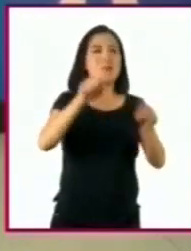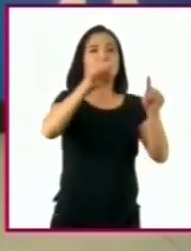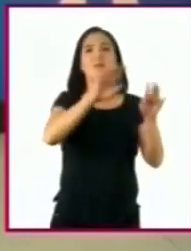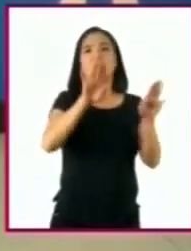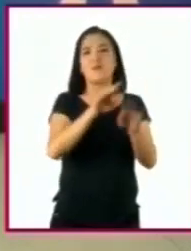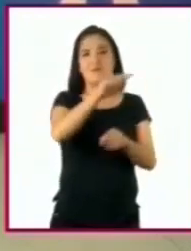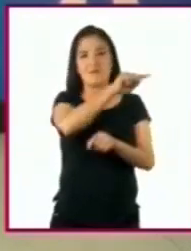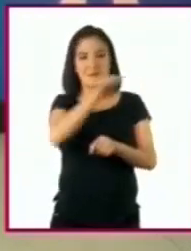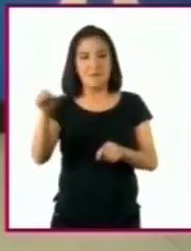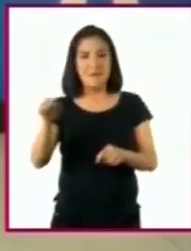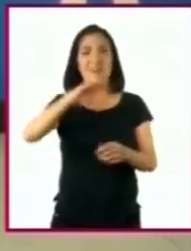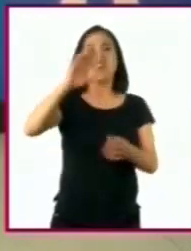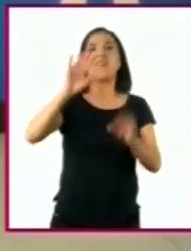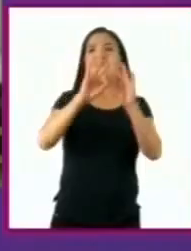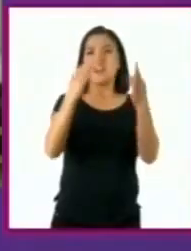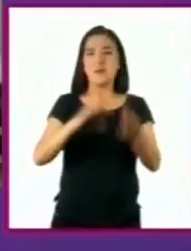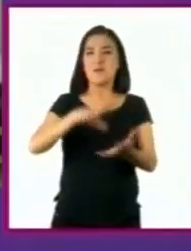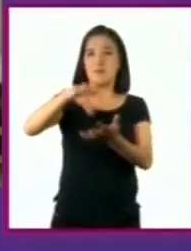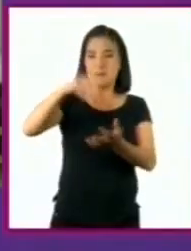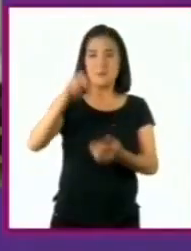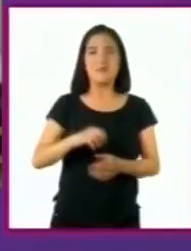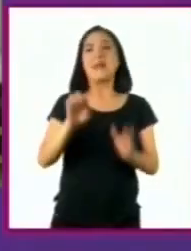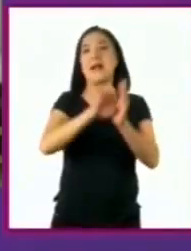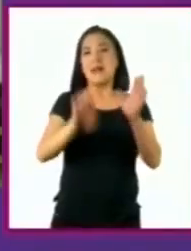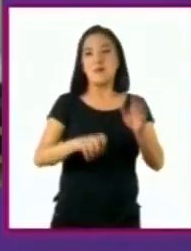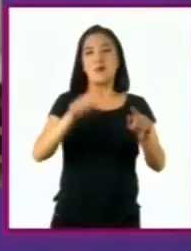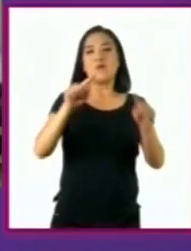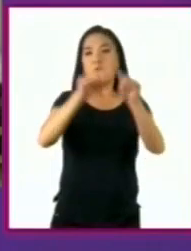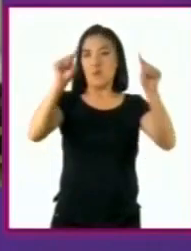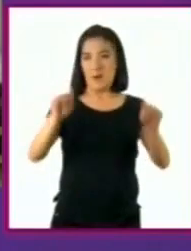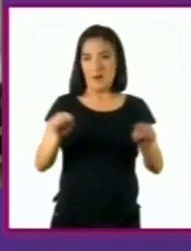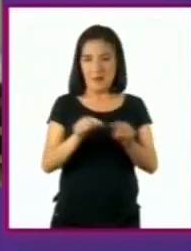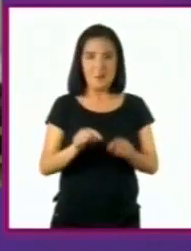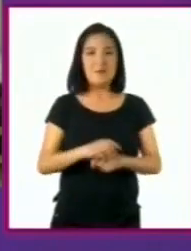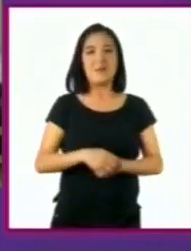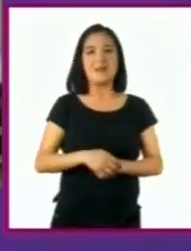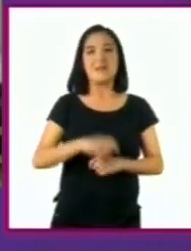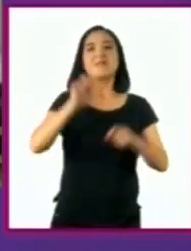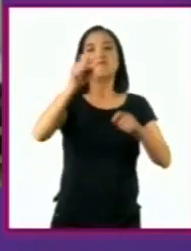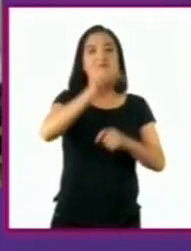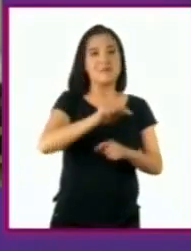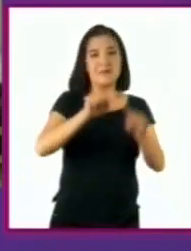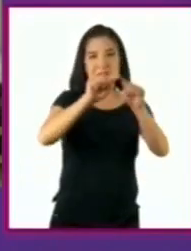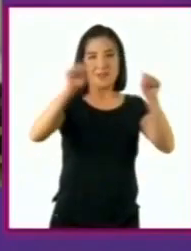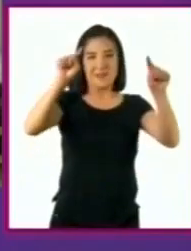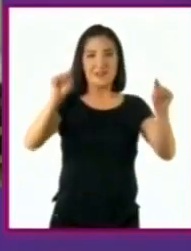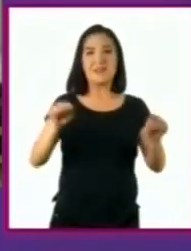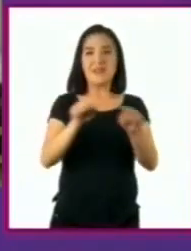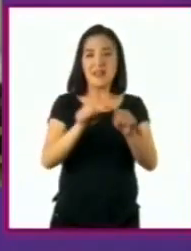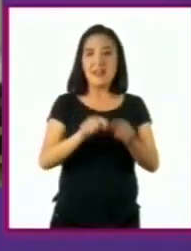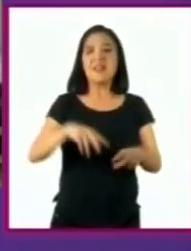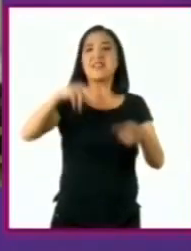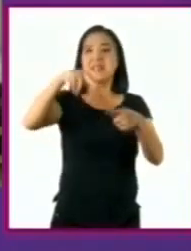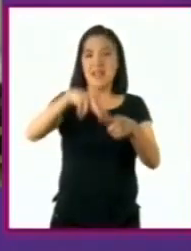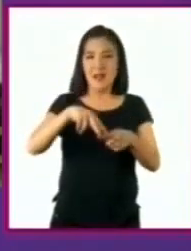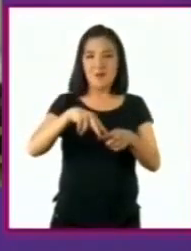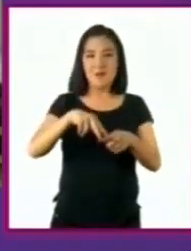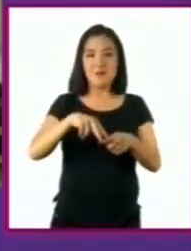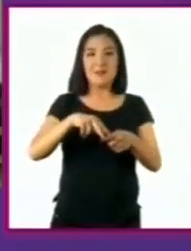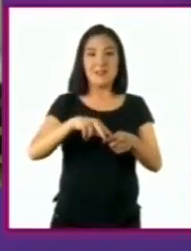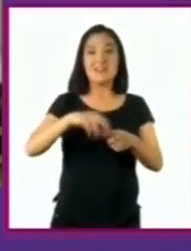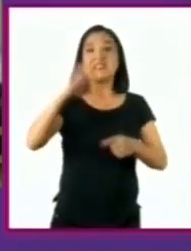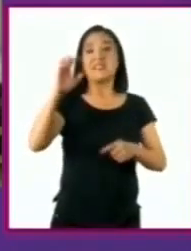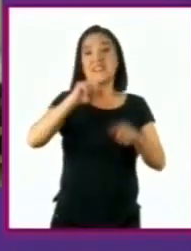alrededor. Por ejemplo, cuadrados, rectángulos, triángulos,